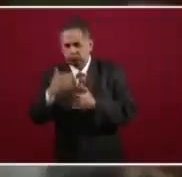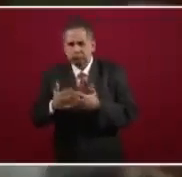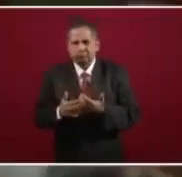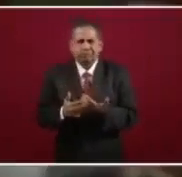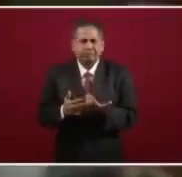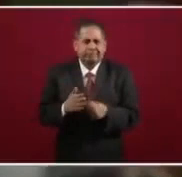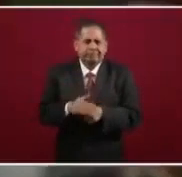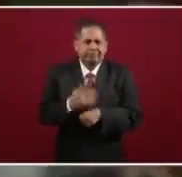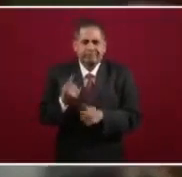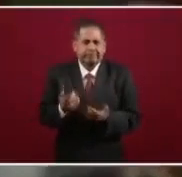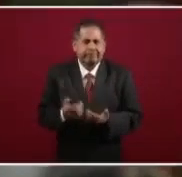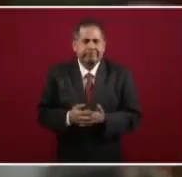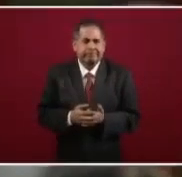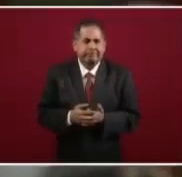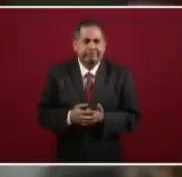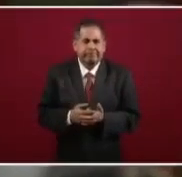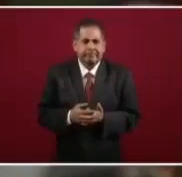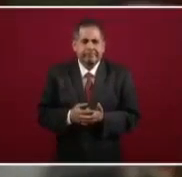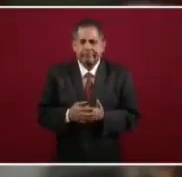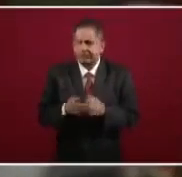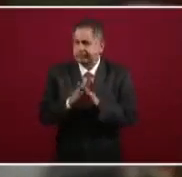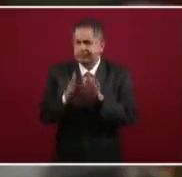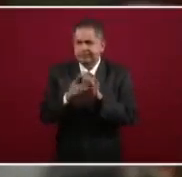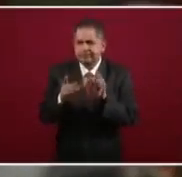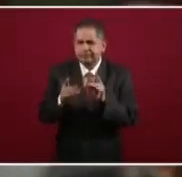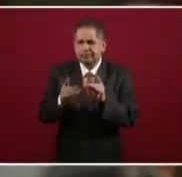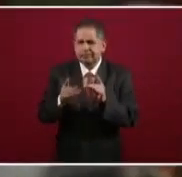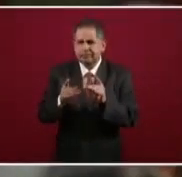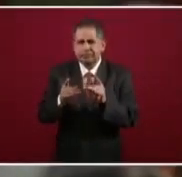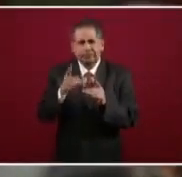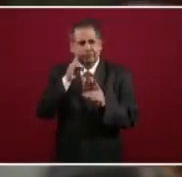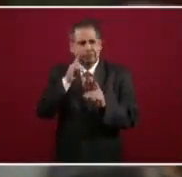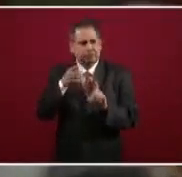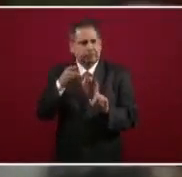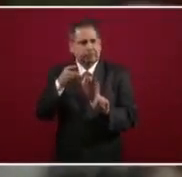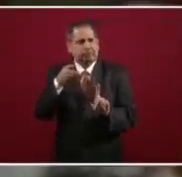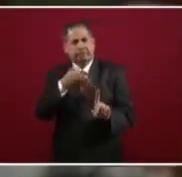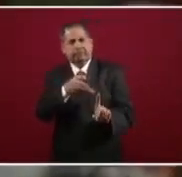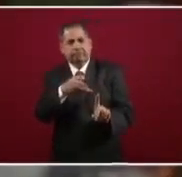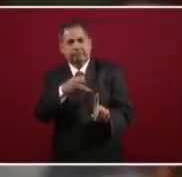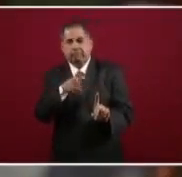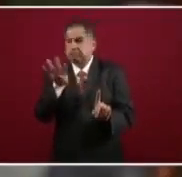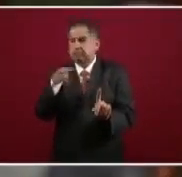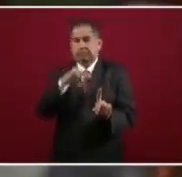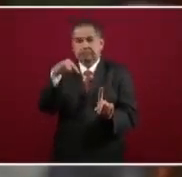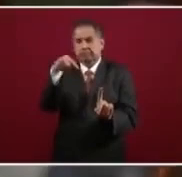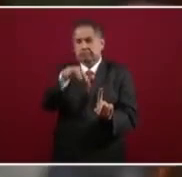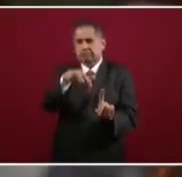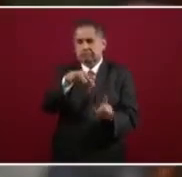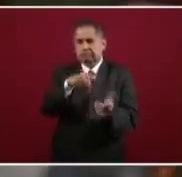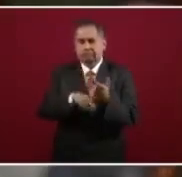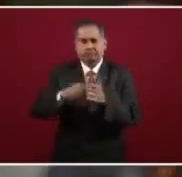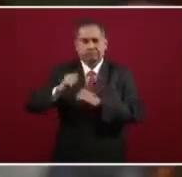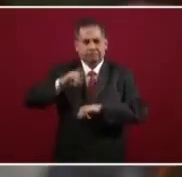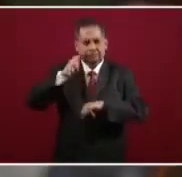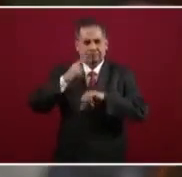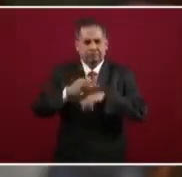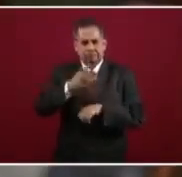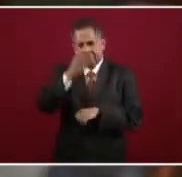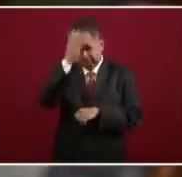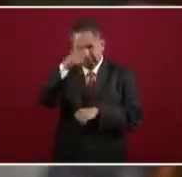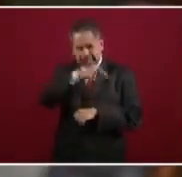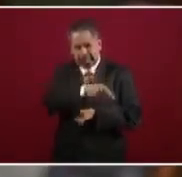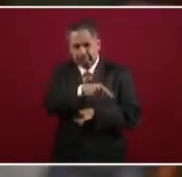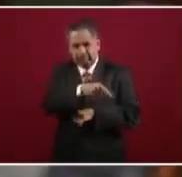porque se pone como chivo expiatorio un pobre teniente cuando